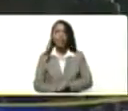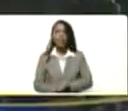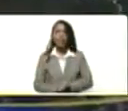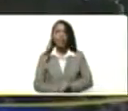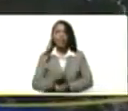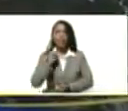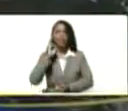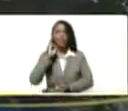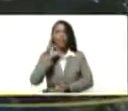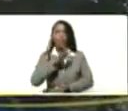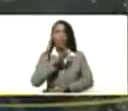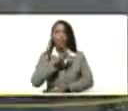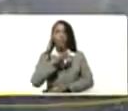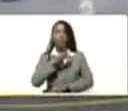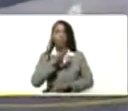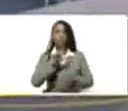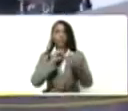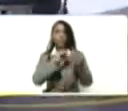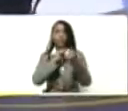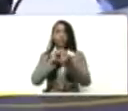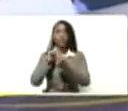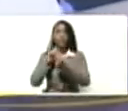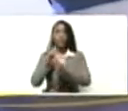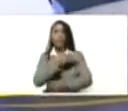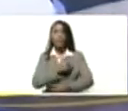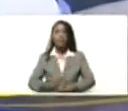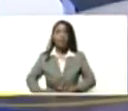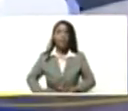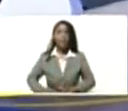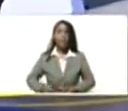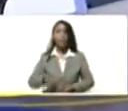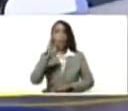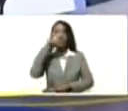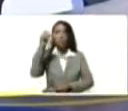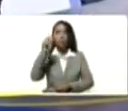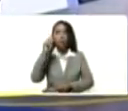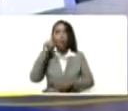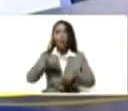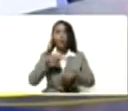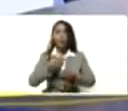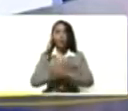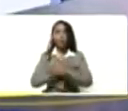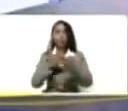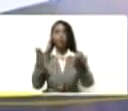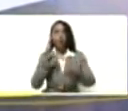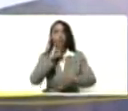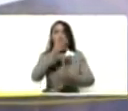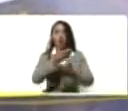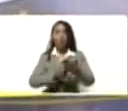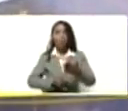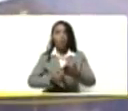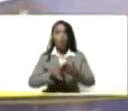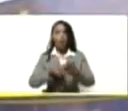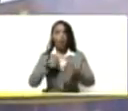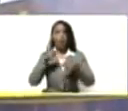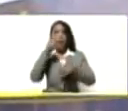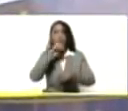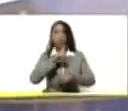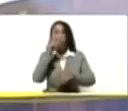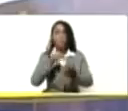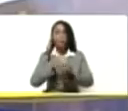presidente constitucional de la república bolivariana de venezuela nicolás maduro moros en esta entrega de informe de gestión anual del año